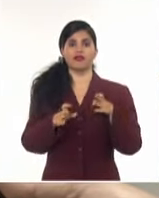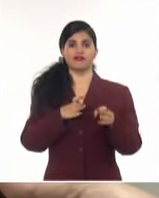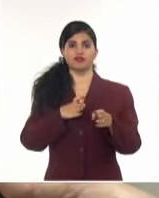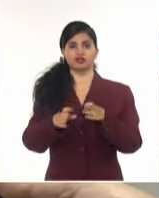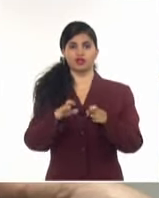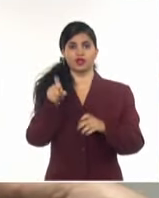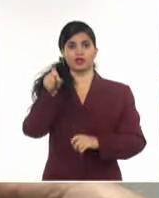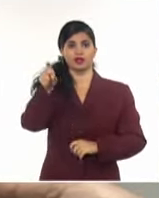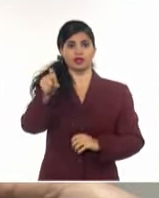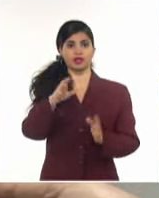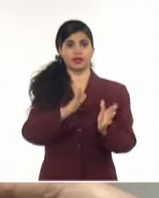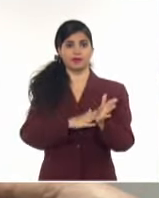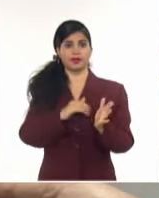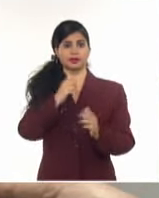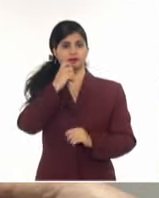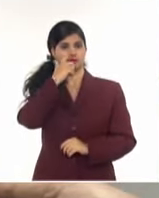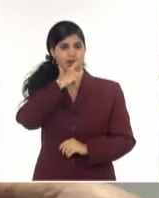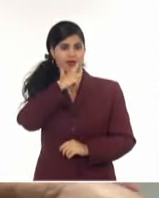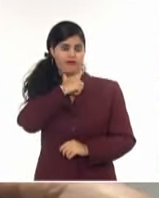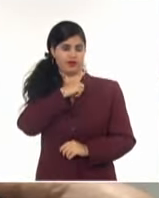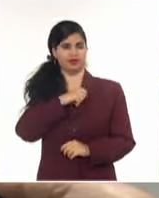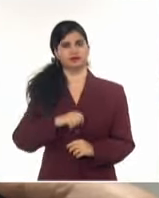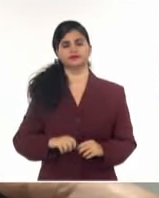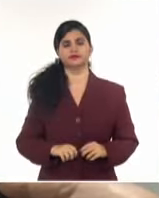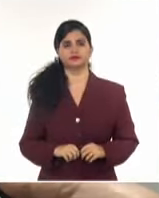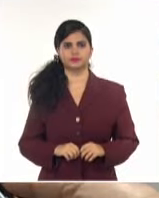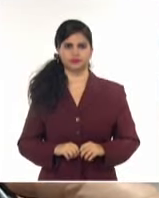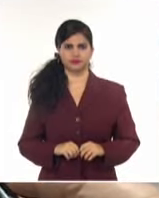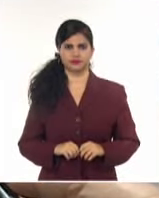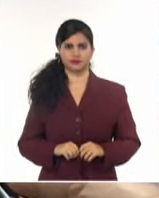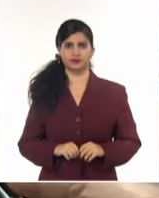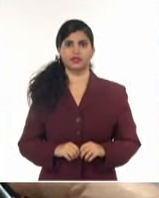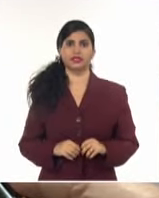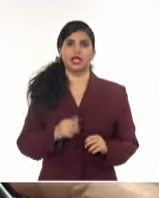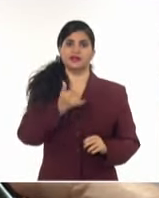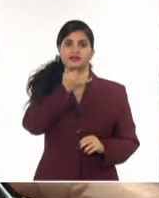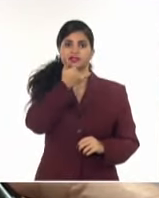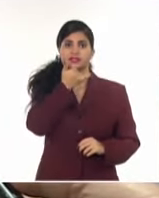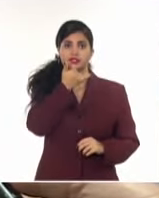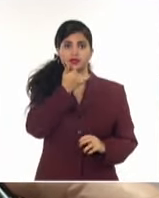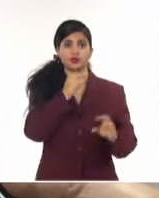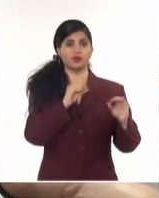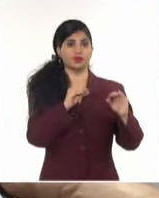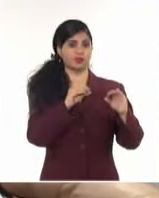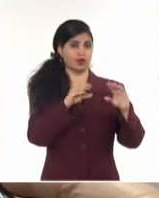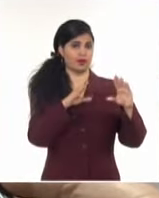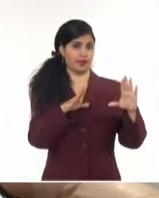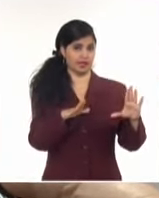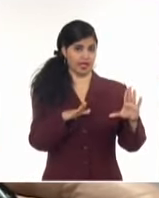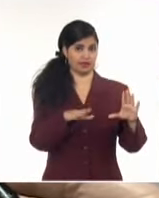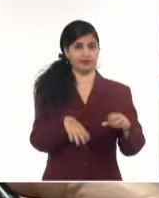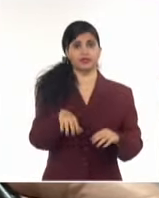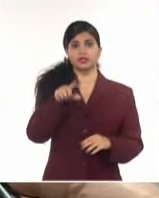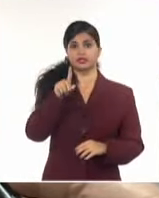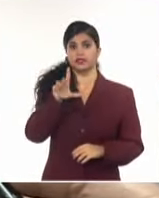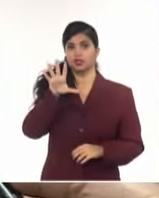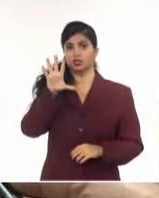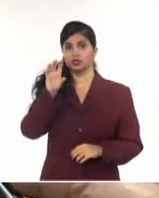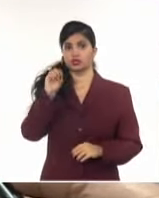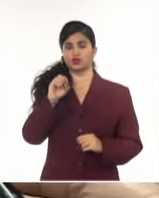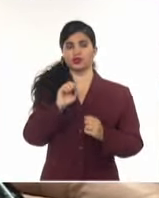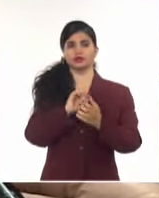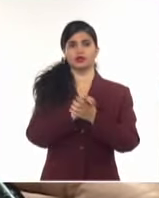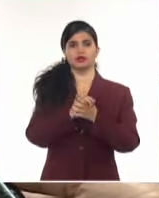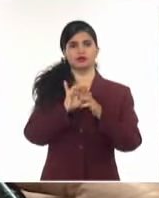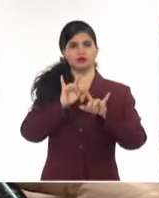abril. Y en esa condición vamos a tener la afectación en el día, que puede llegar a 150 megawatts, básicamente